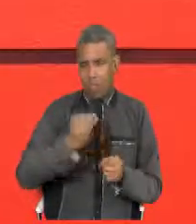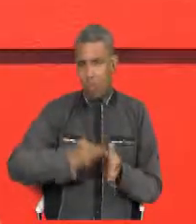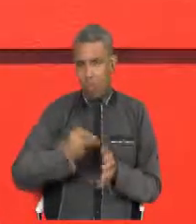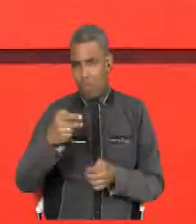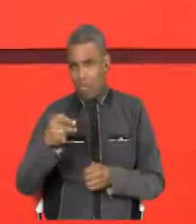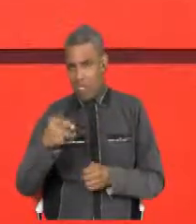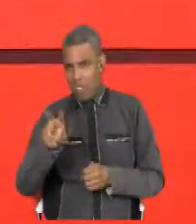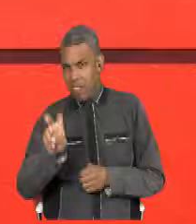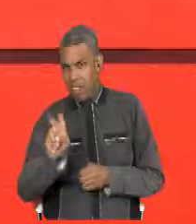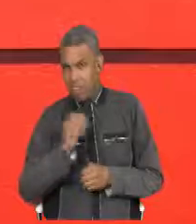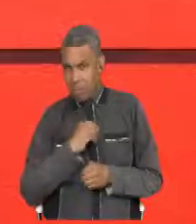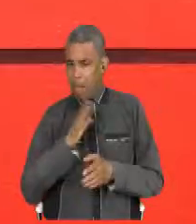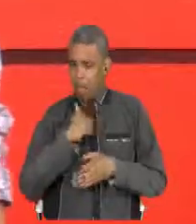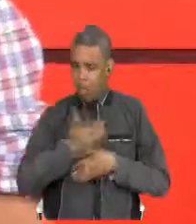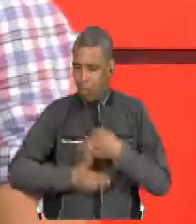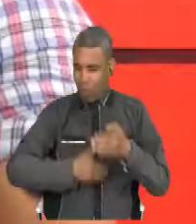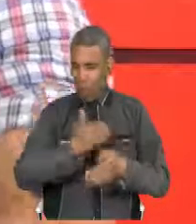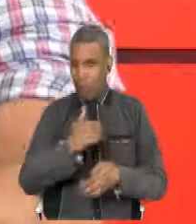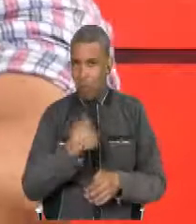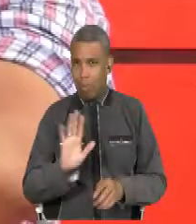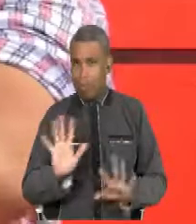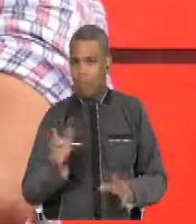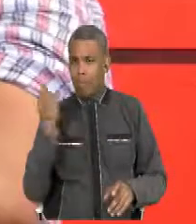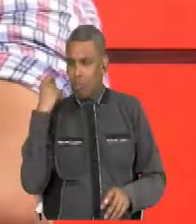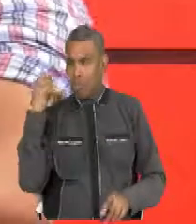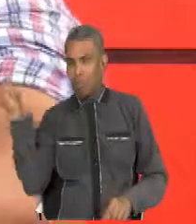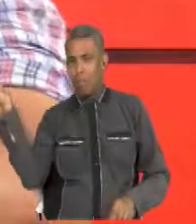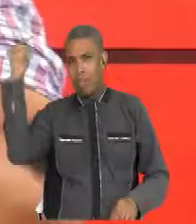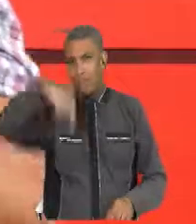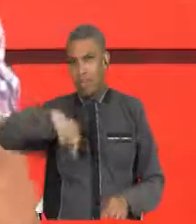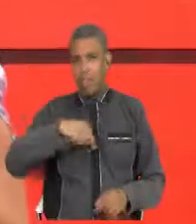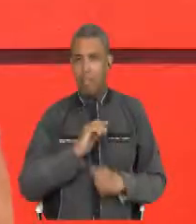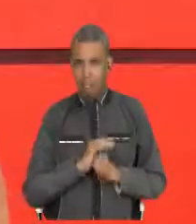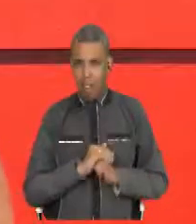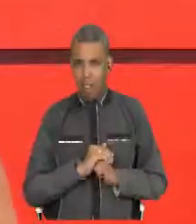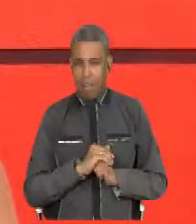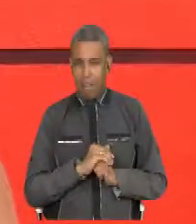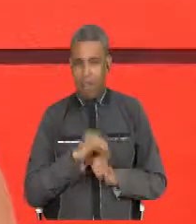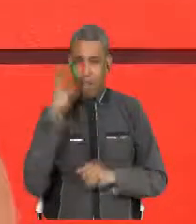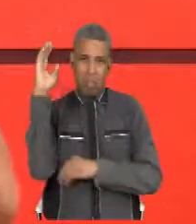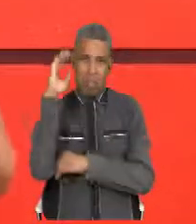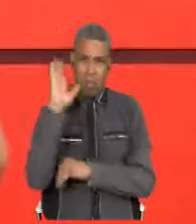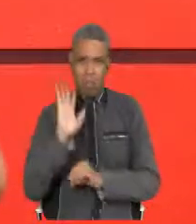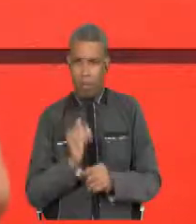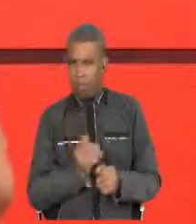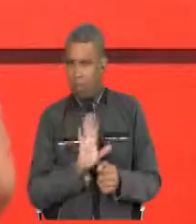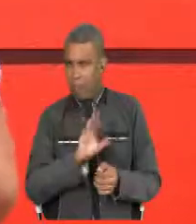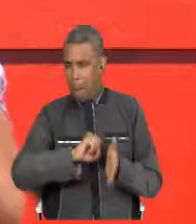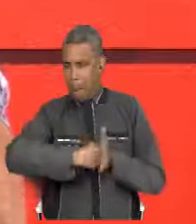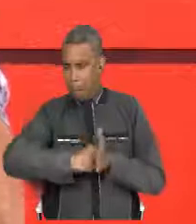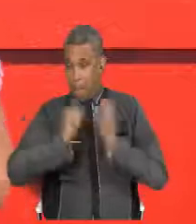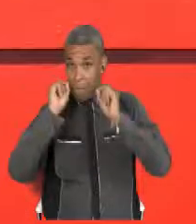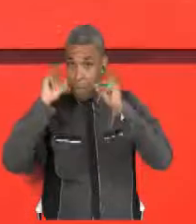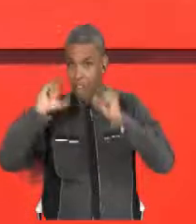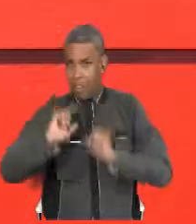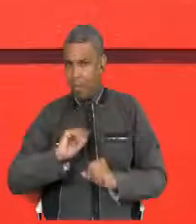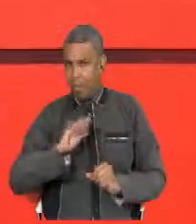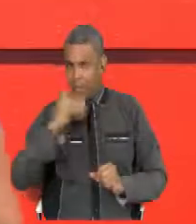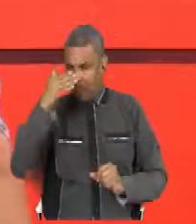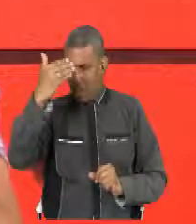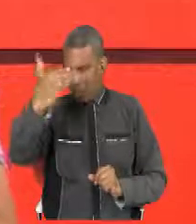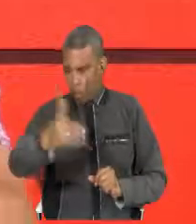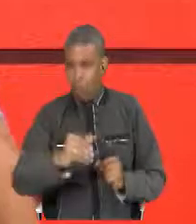a paso. Apenas aterrizamos y tenemos algunas cositas por ahí, artísticamente hablando, sorpresas para la gente,